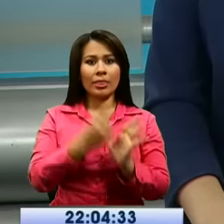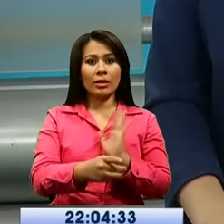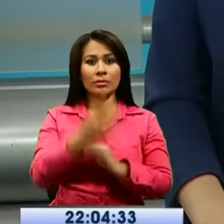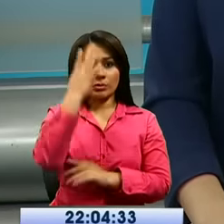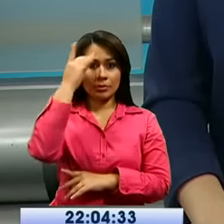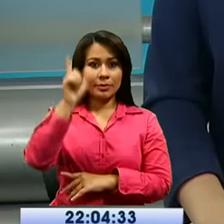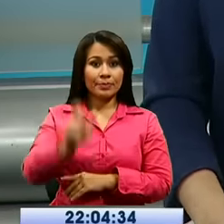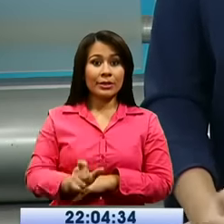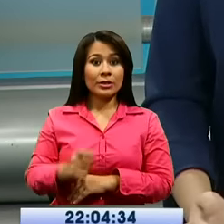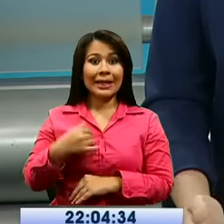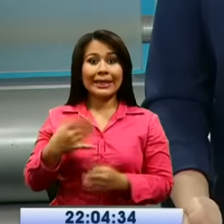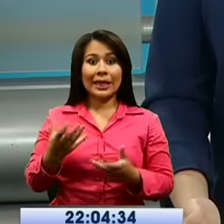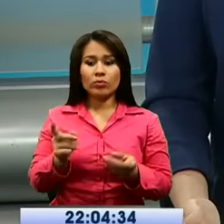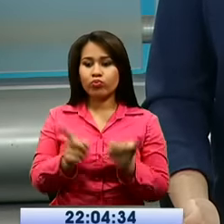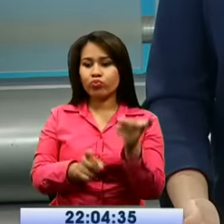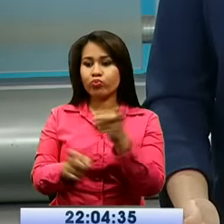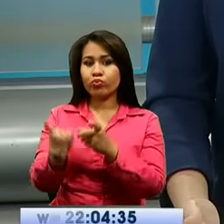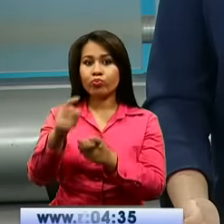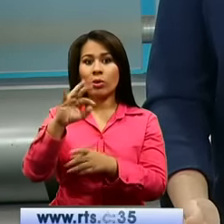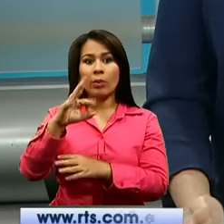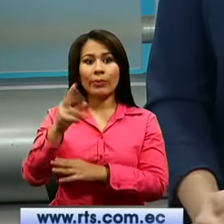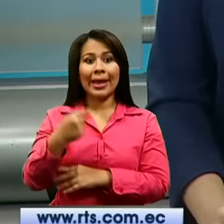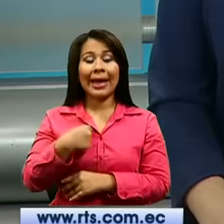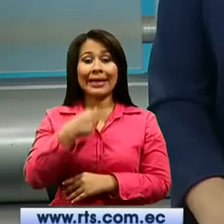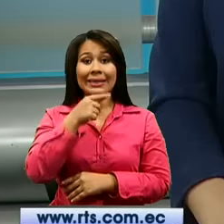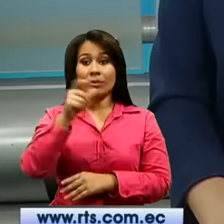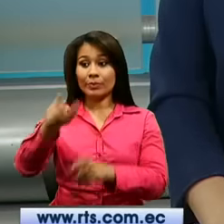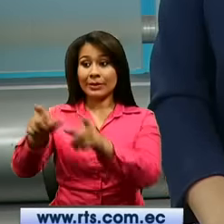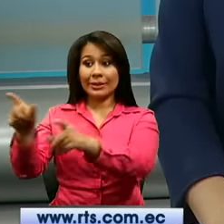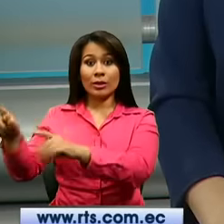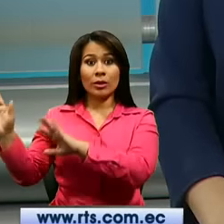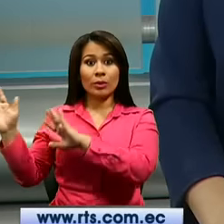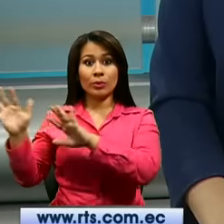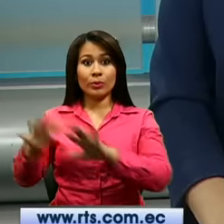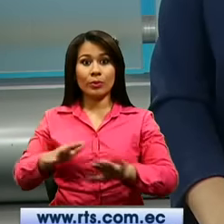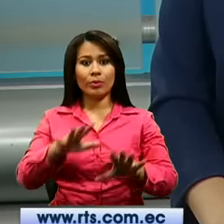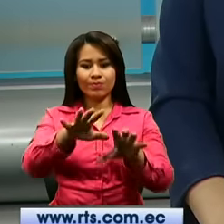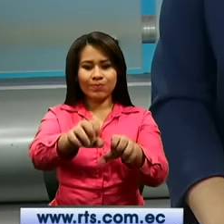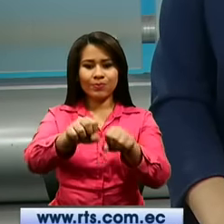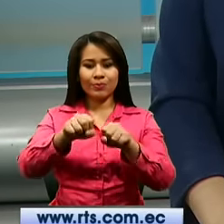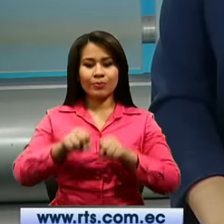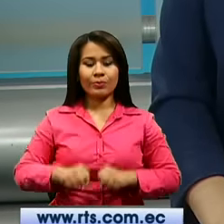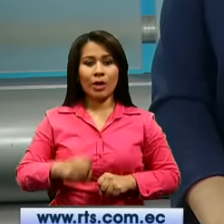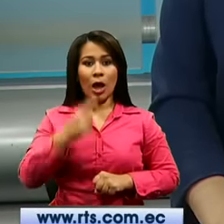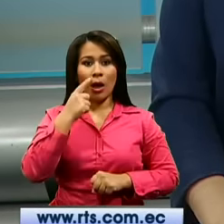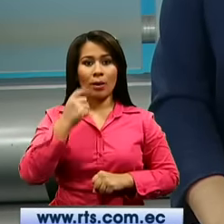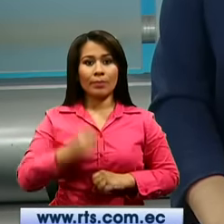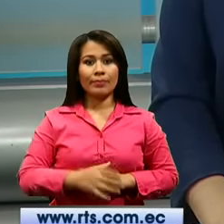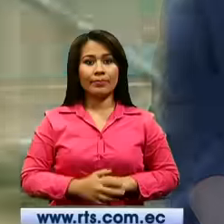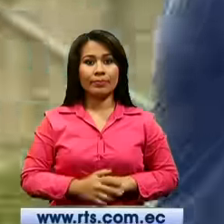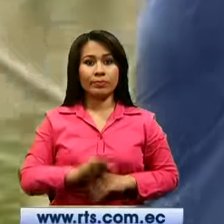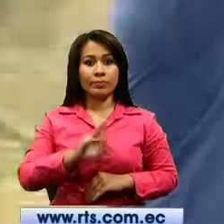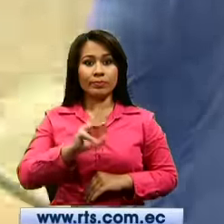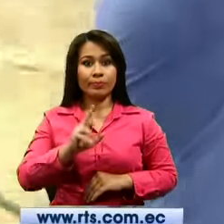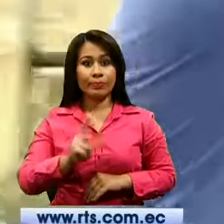robar. Los vecinos salieron en defensa del perjudicado y lograron capturar al sujeto.